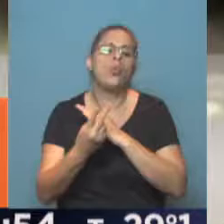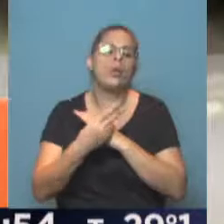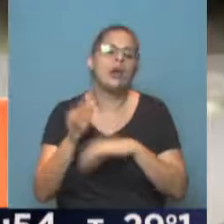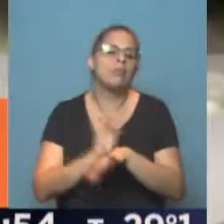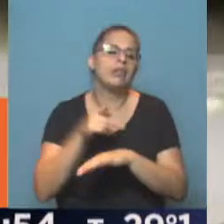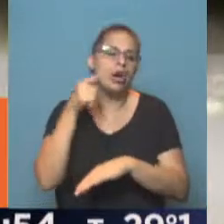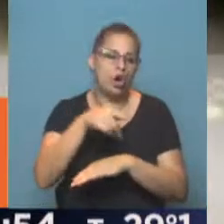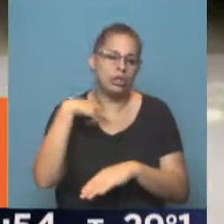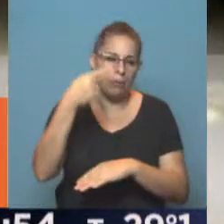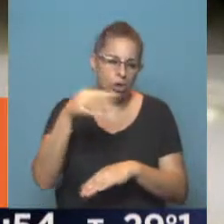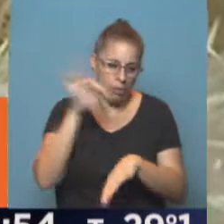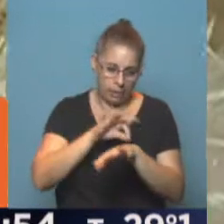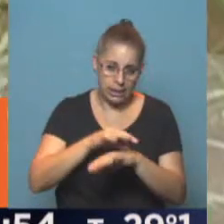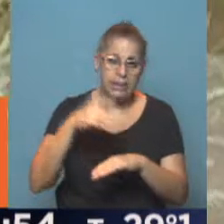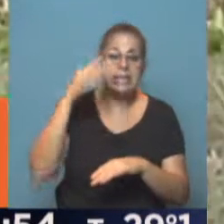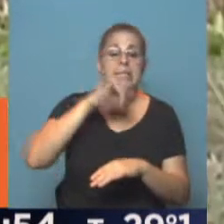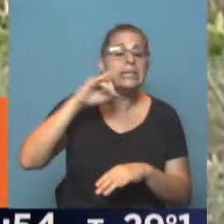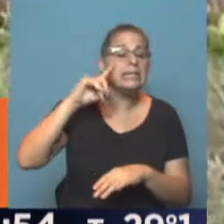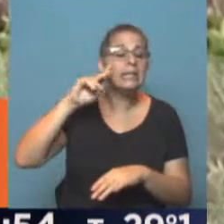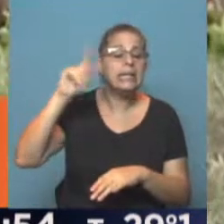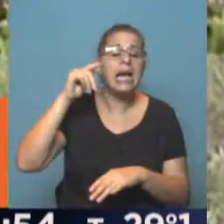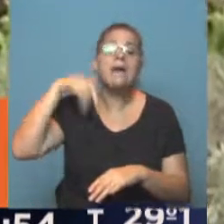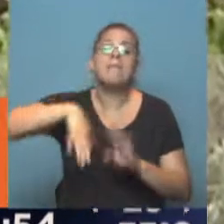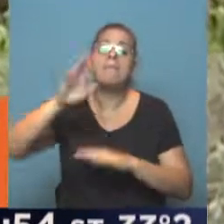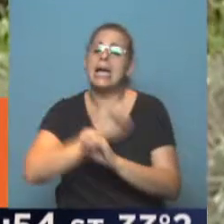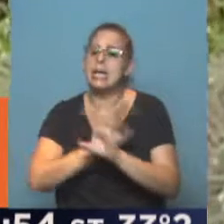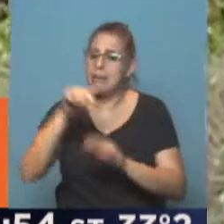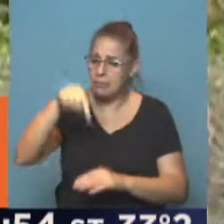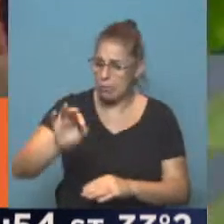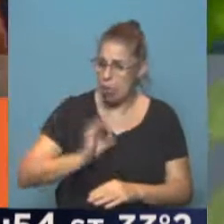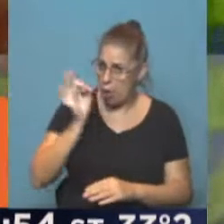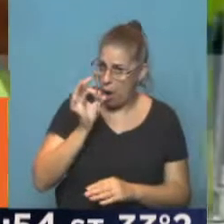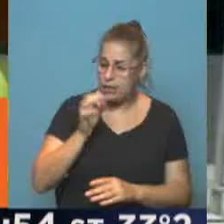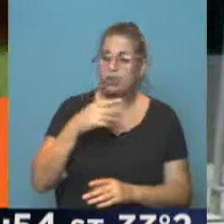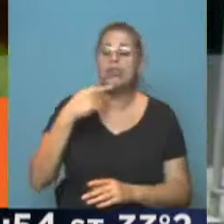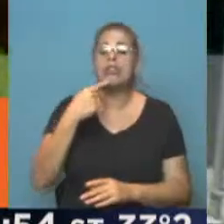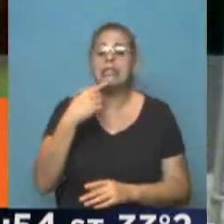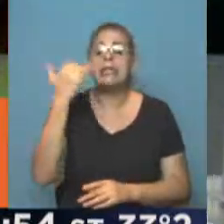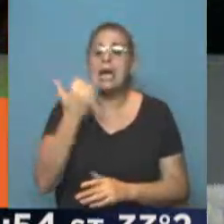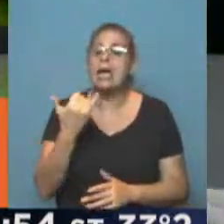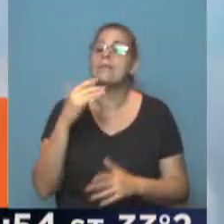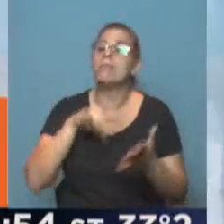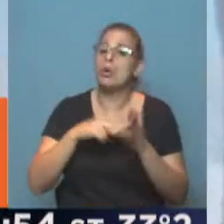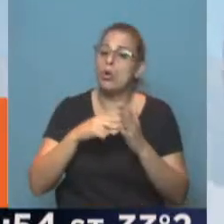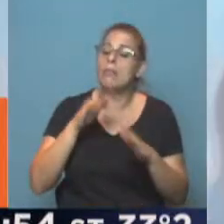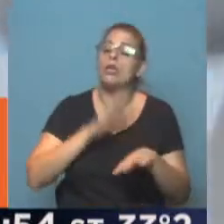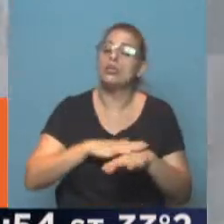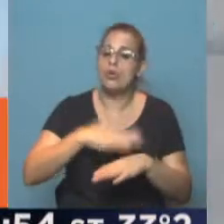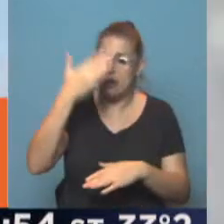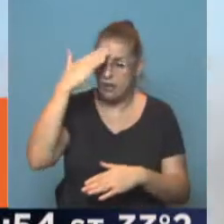anticipan que el cica puede ser más grave y también existen riesgos respecto de la fiebre amarilla